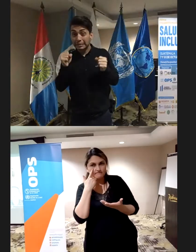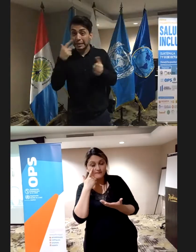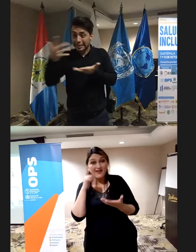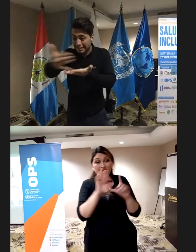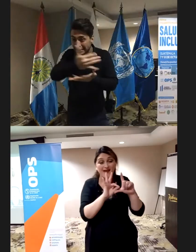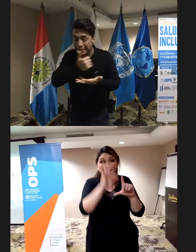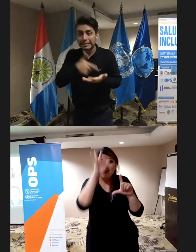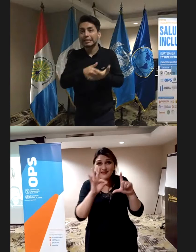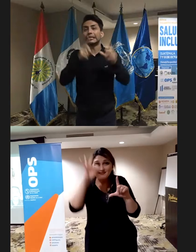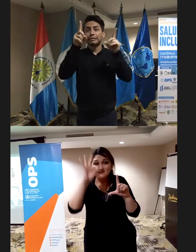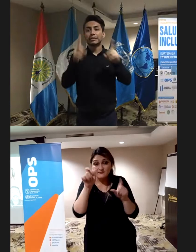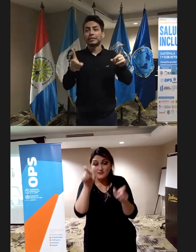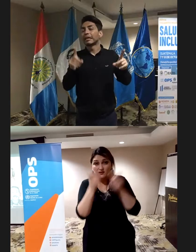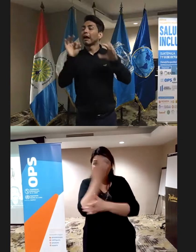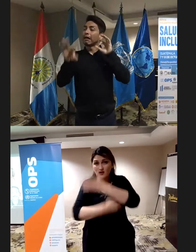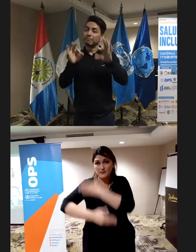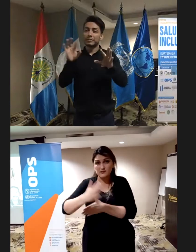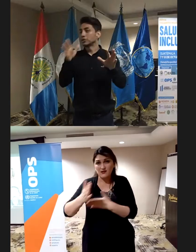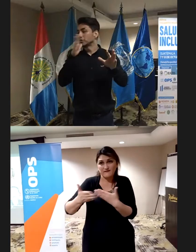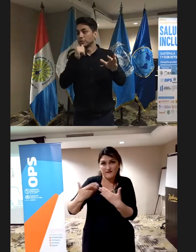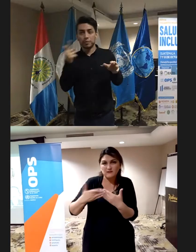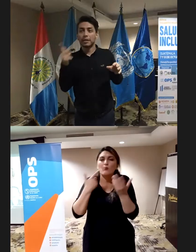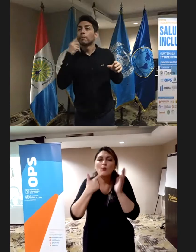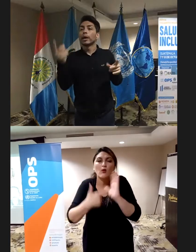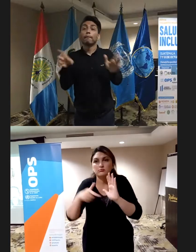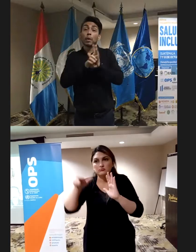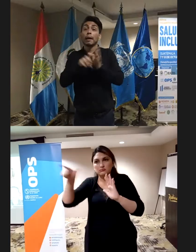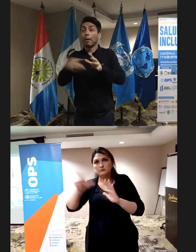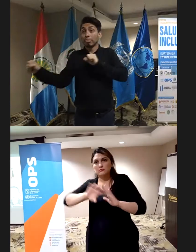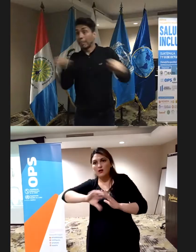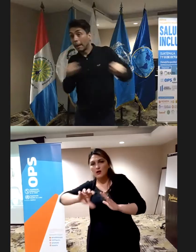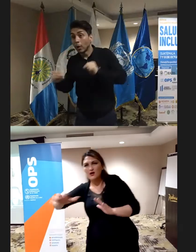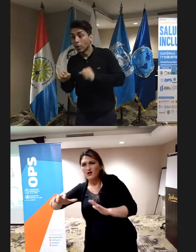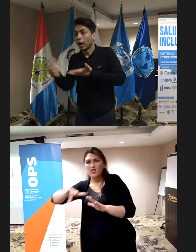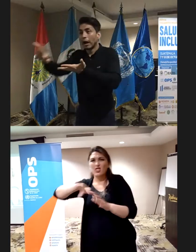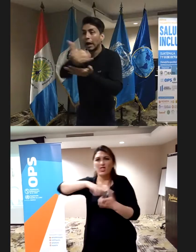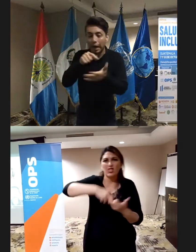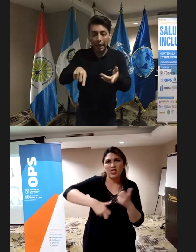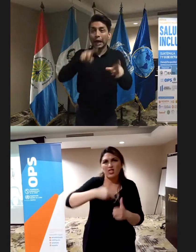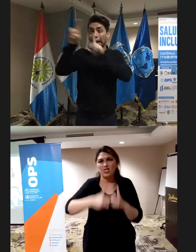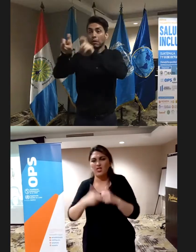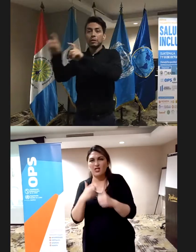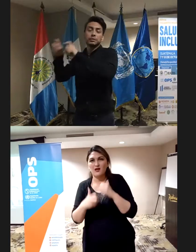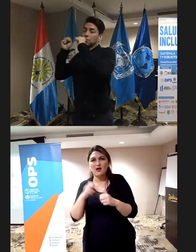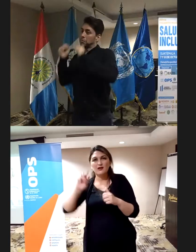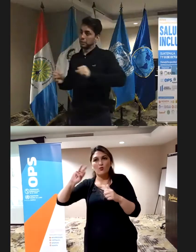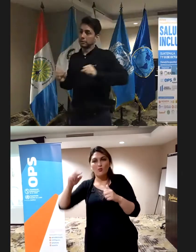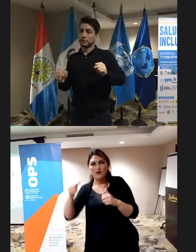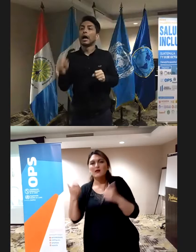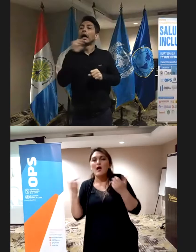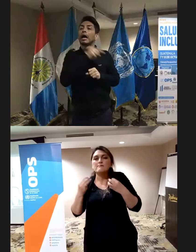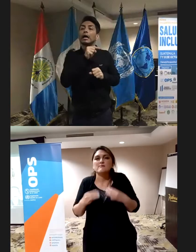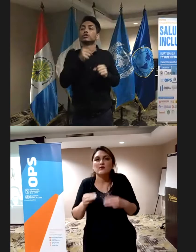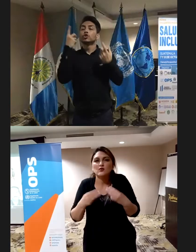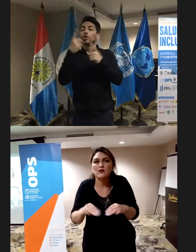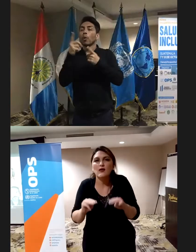con discapacidad en las crisis humanitarias agudas. Las preguntas de Washington Group son una metodología